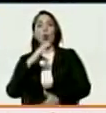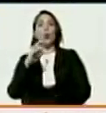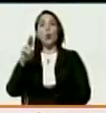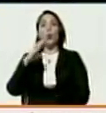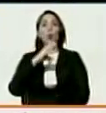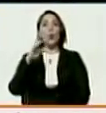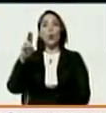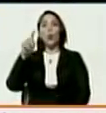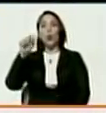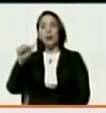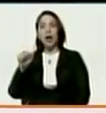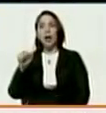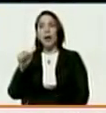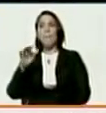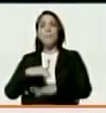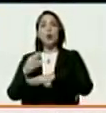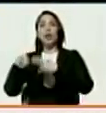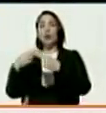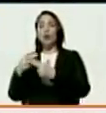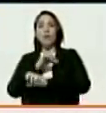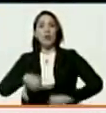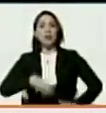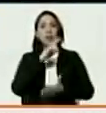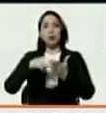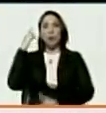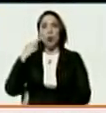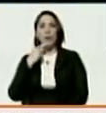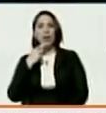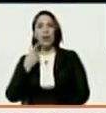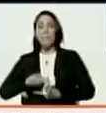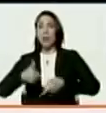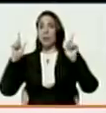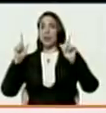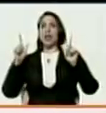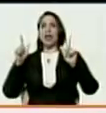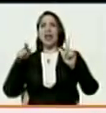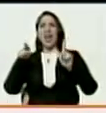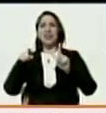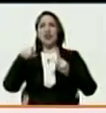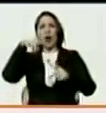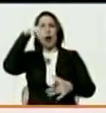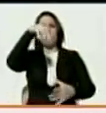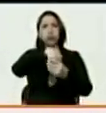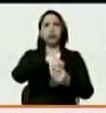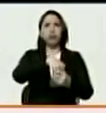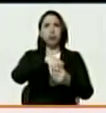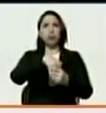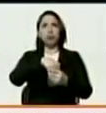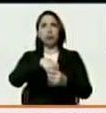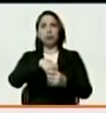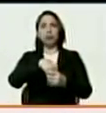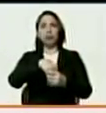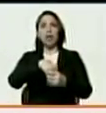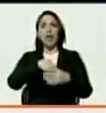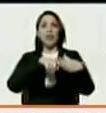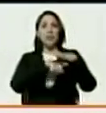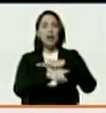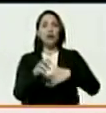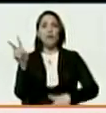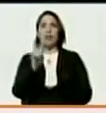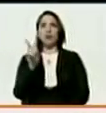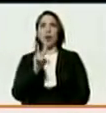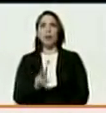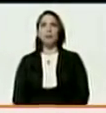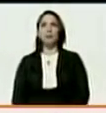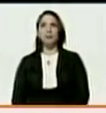supuesto, la Fuerza Armada Nacional Bolivariana iba a permitir una incursión de ese tipo en territorio soberano de